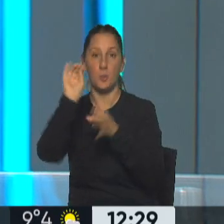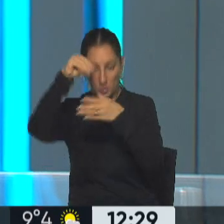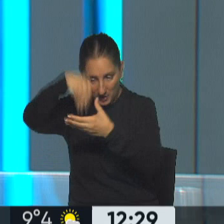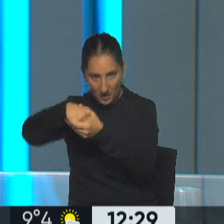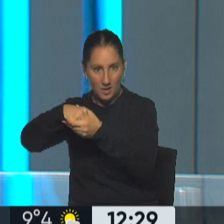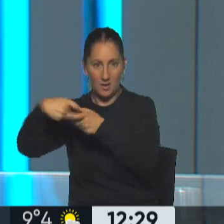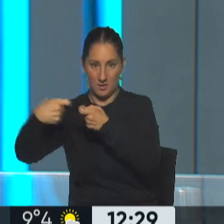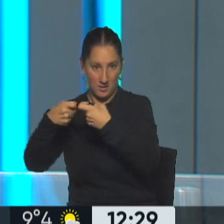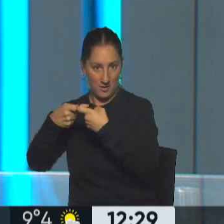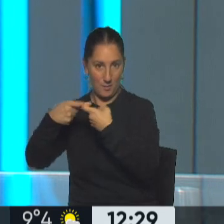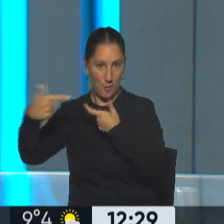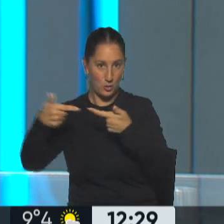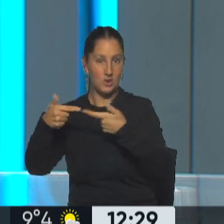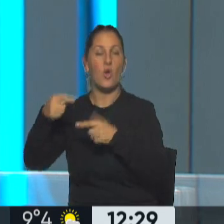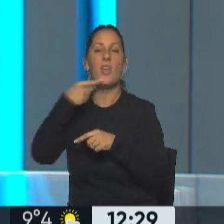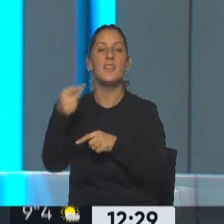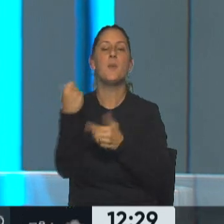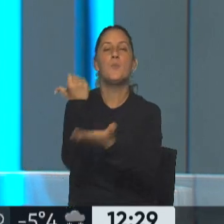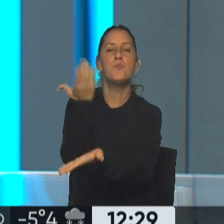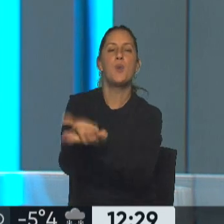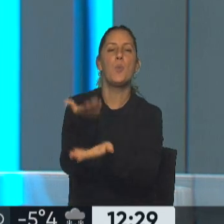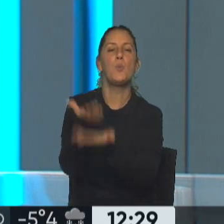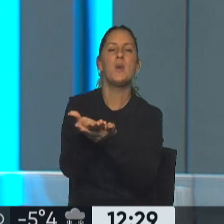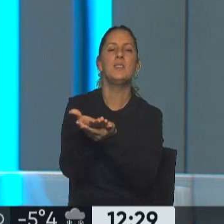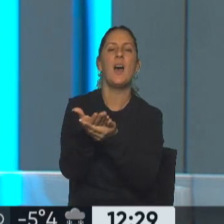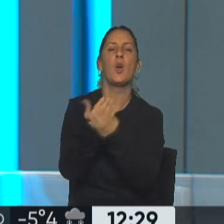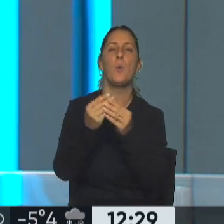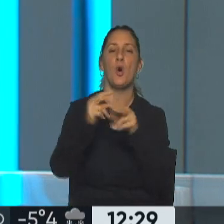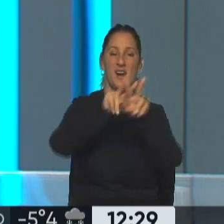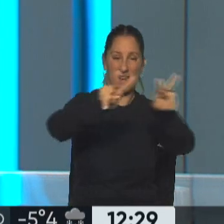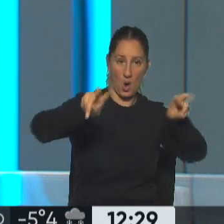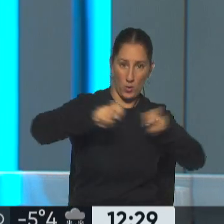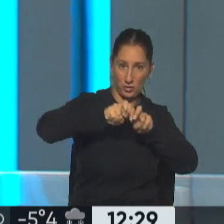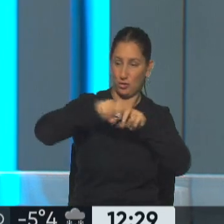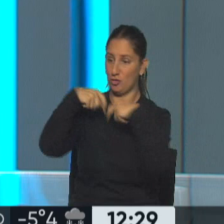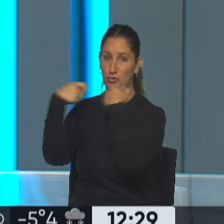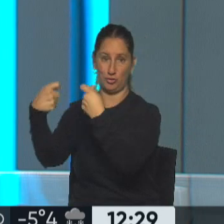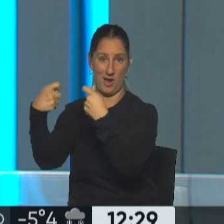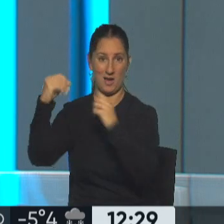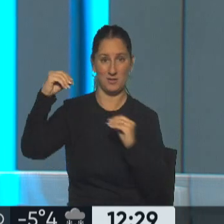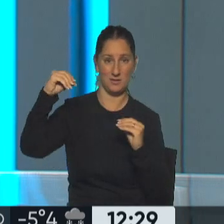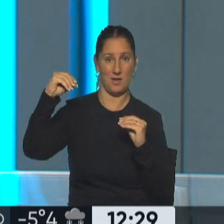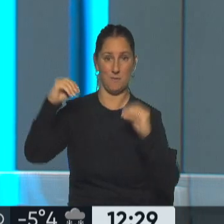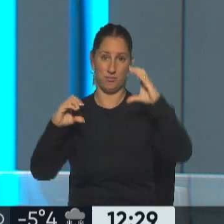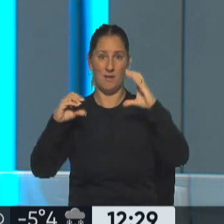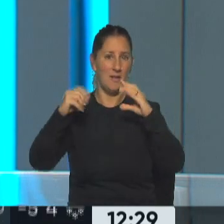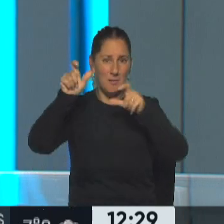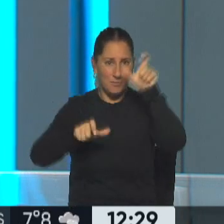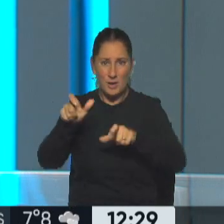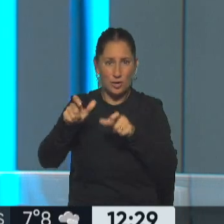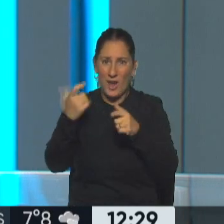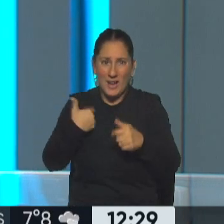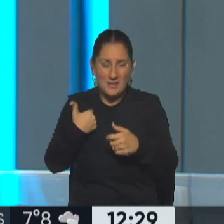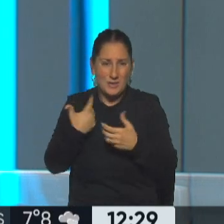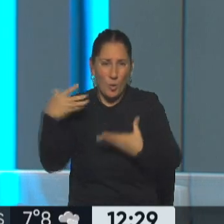opositora de Patricia bullrich que está proponiendo una reducción del déficit que va a dejar a miles de argentinos fuera del